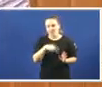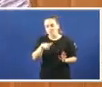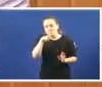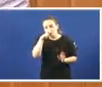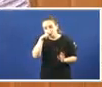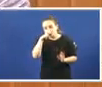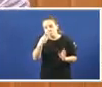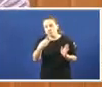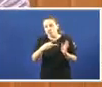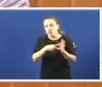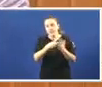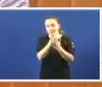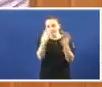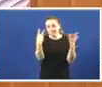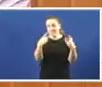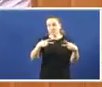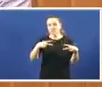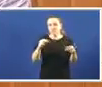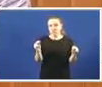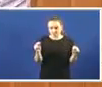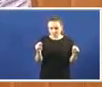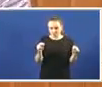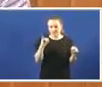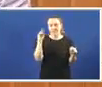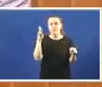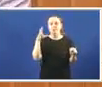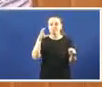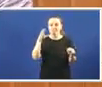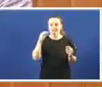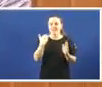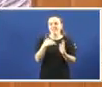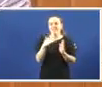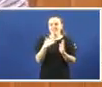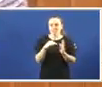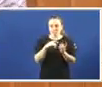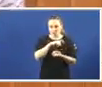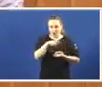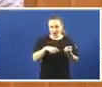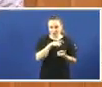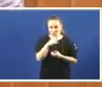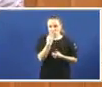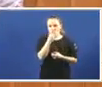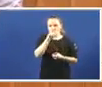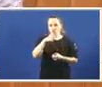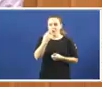ano 2017, o IPC medio interanual vai estar no